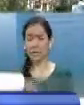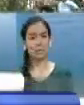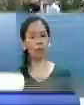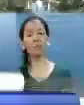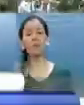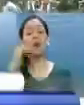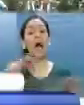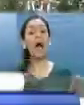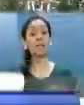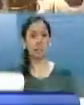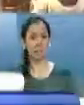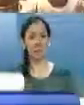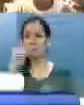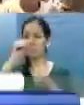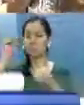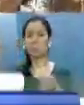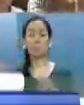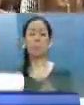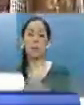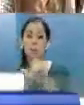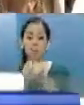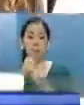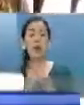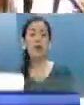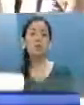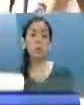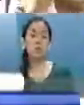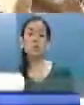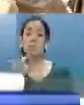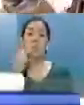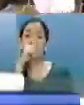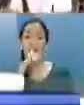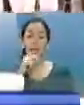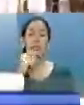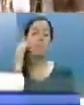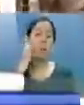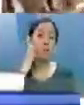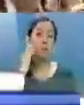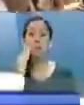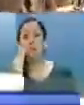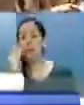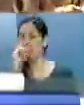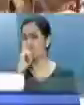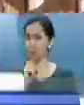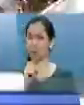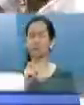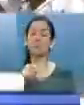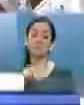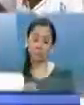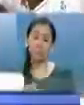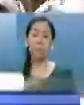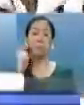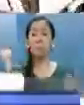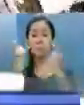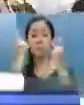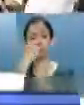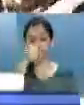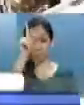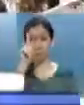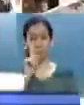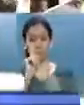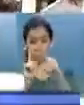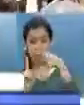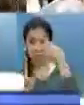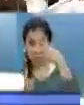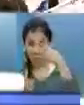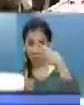de varias actividades que todas se realizan en favor de los niños huérfanos de nuestro país. el Domingo para el Huérfano se celebra el primer